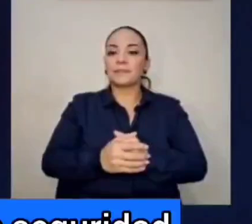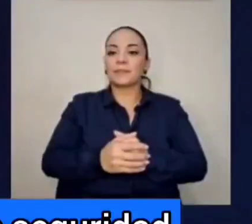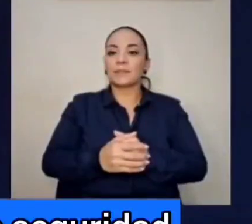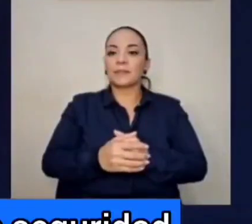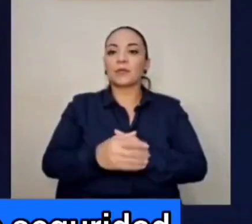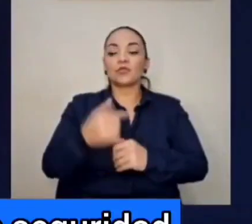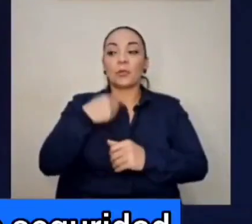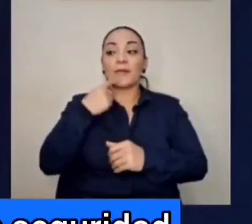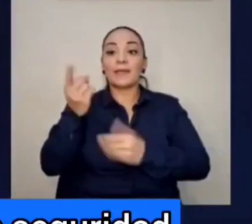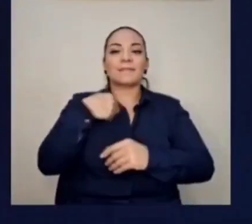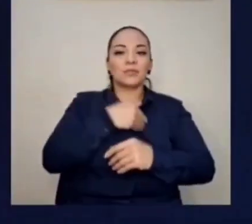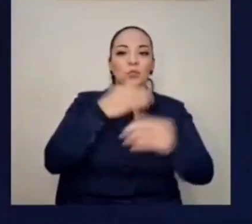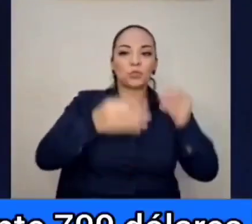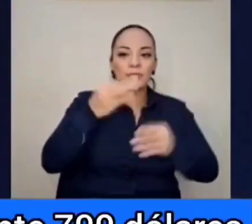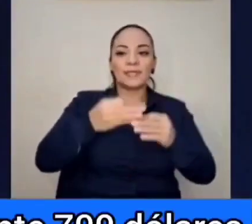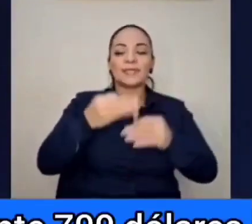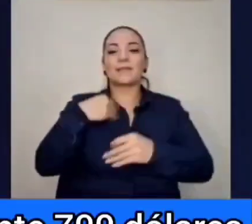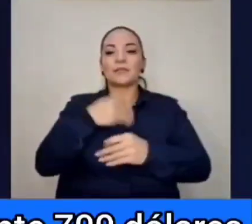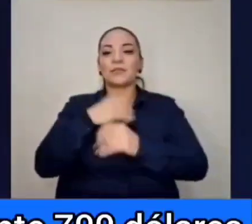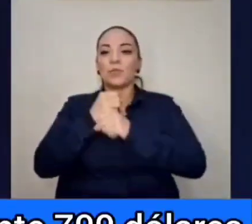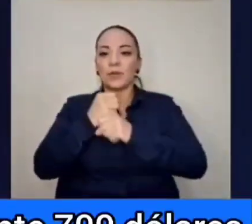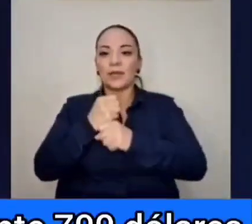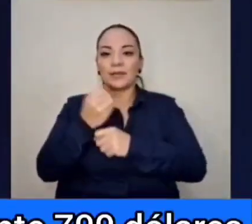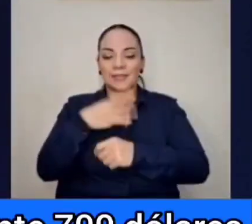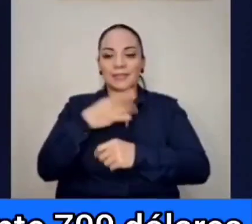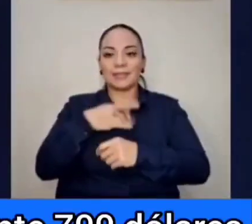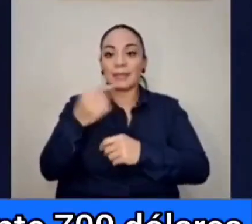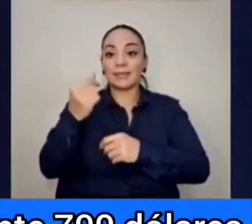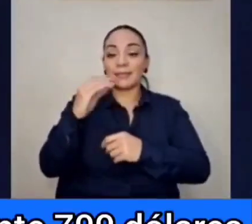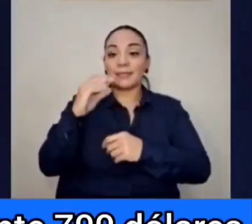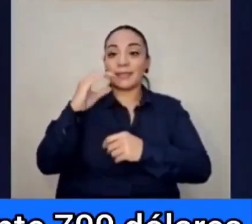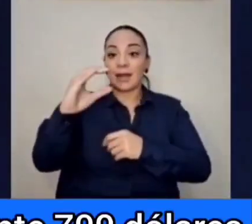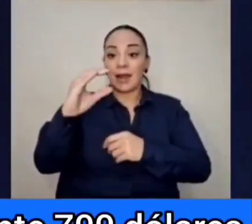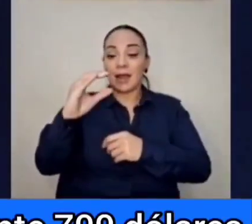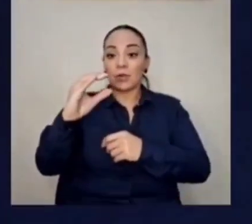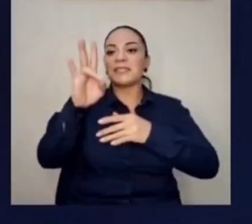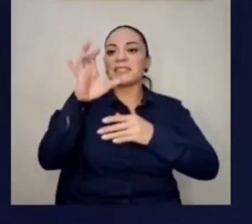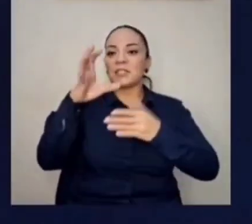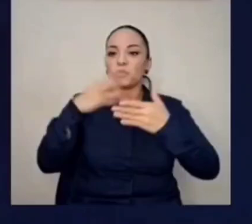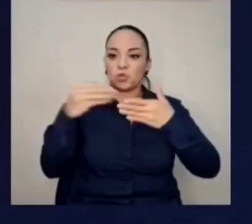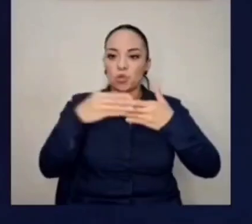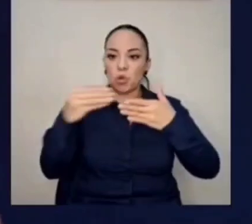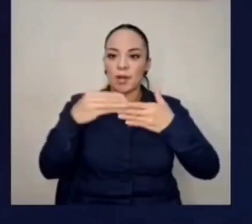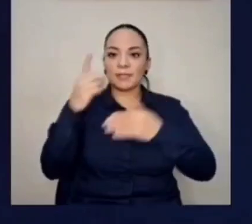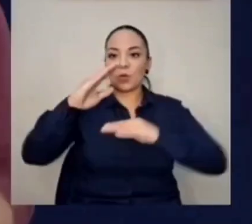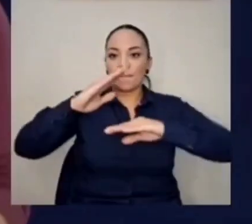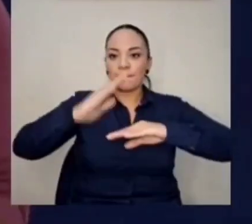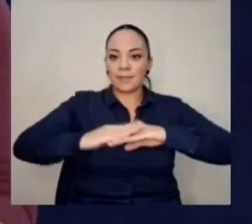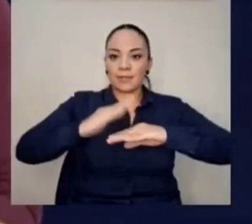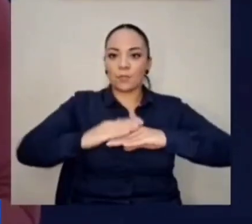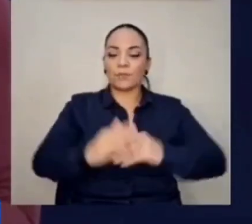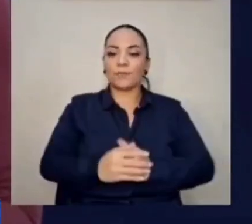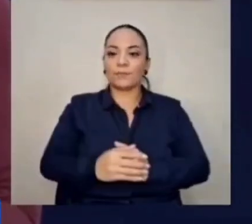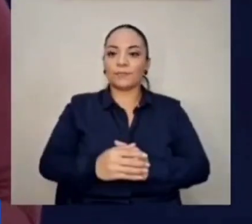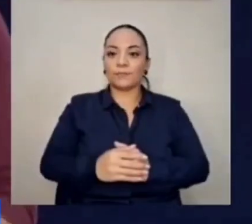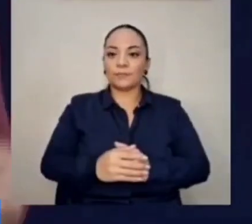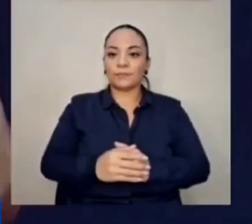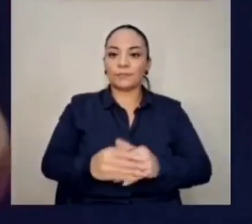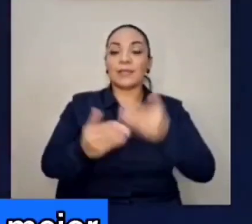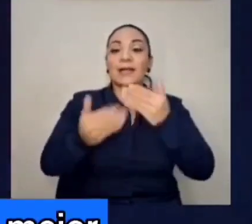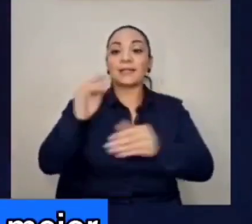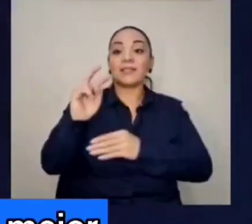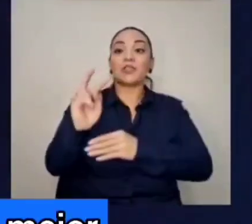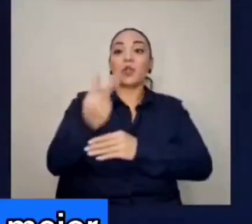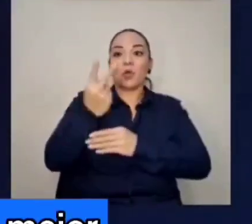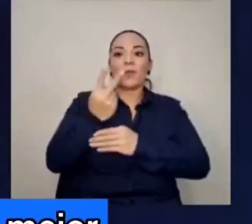Justicia, al ministro de Seguridad. El salario mínimo en Costa Rica es aproximadamente $700. Ese es el salario mínimo. Casi el doble que el de El Salvador.